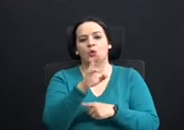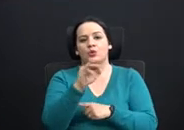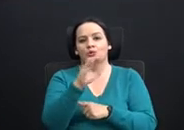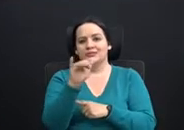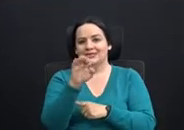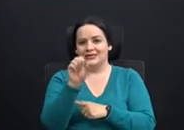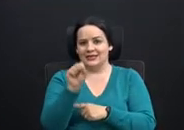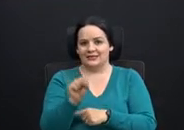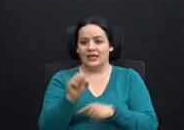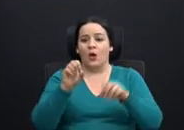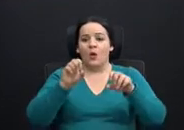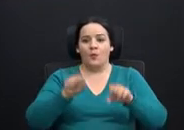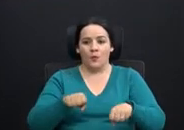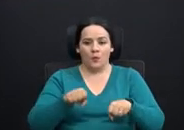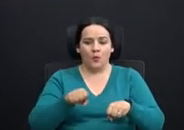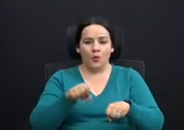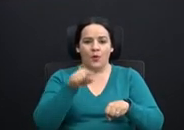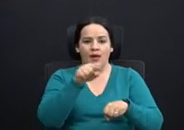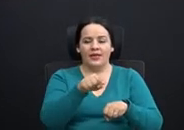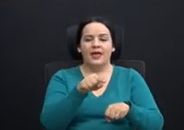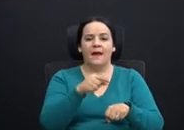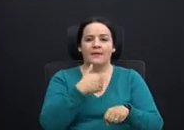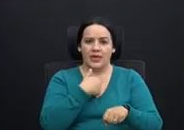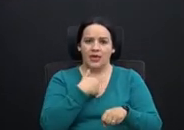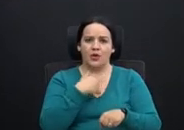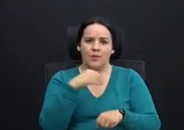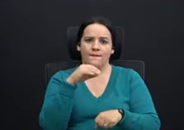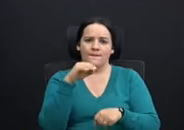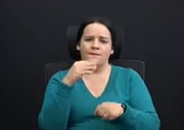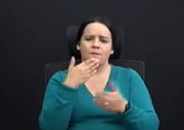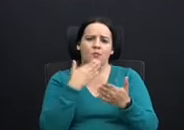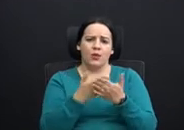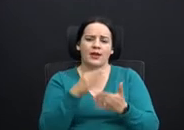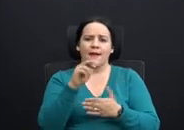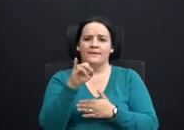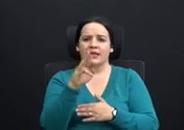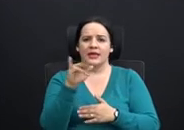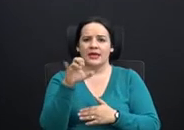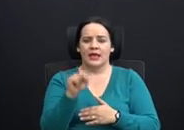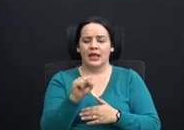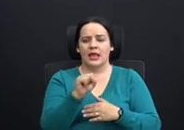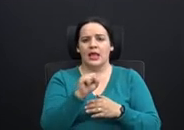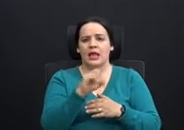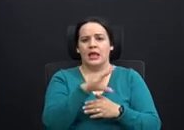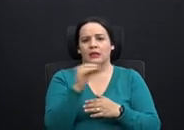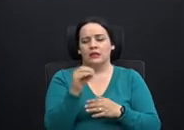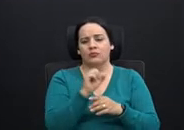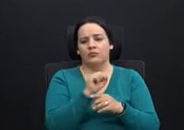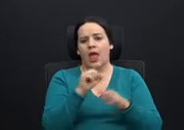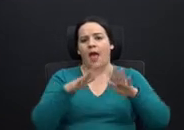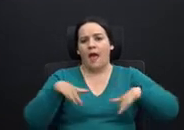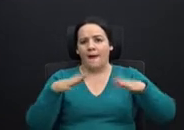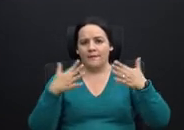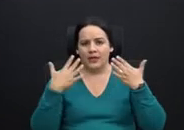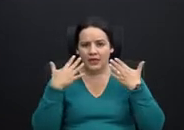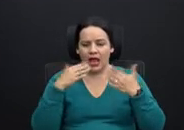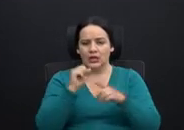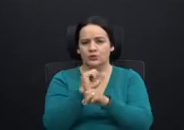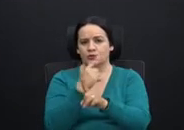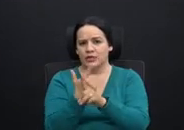buena minería, definitivamente, en términos ambientales, en términos sociales y en términos financieros. Y tenemos que llegar a ese